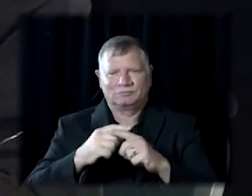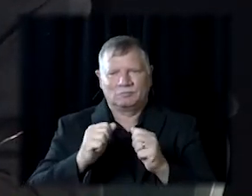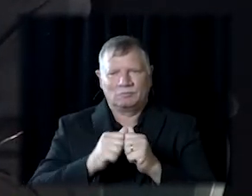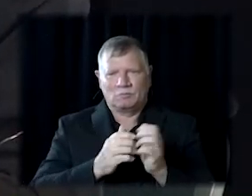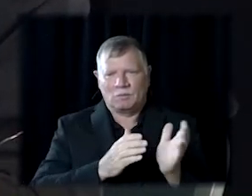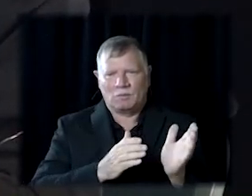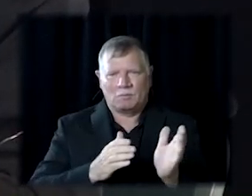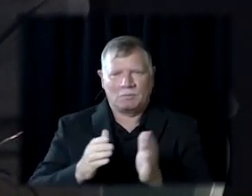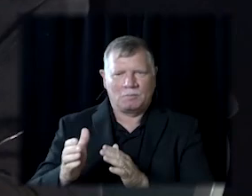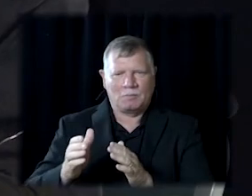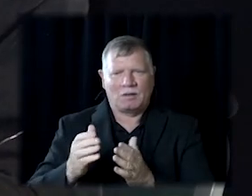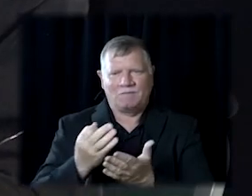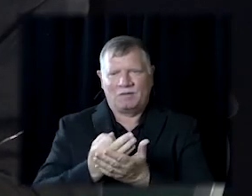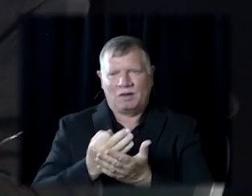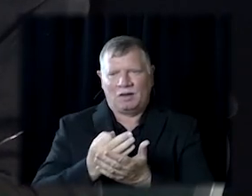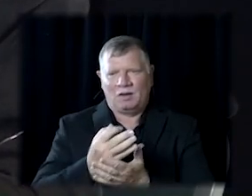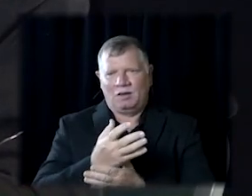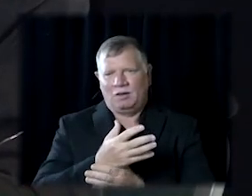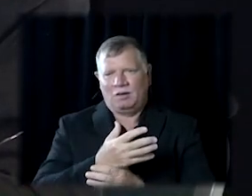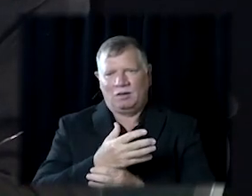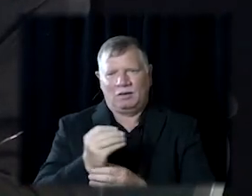con el presupuesto.